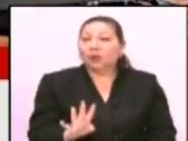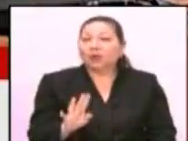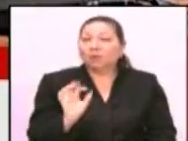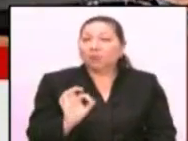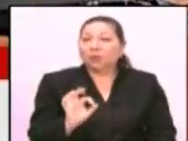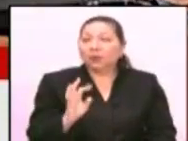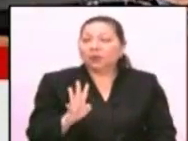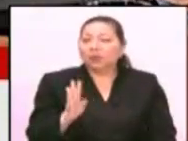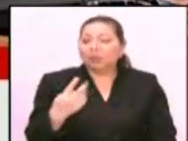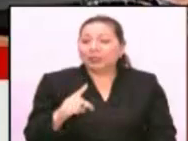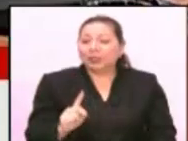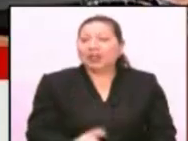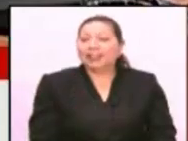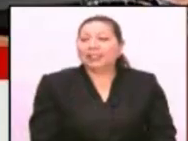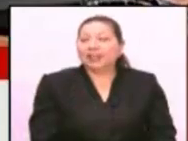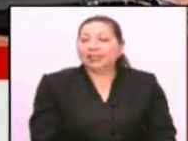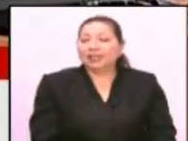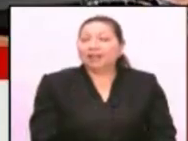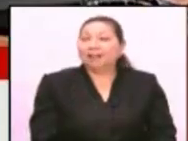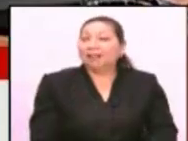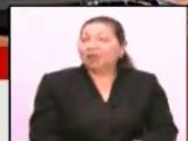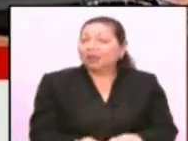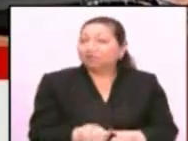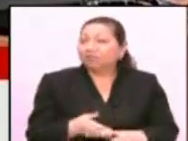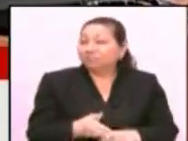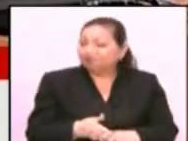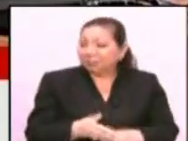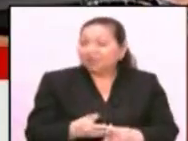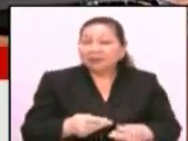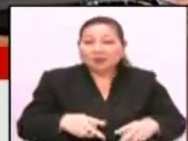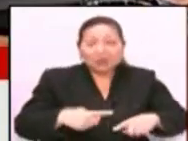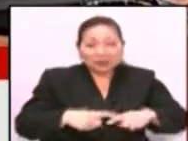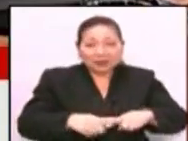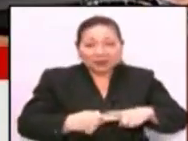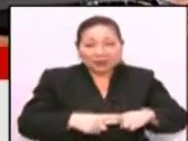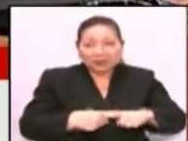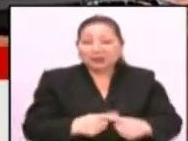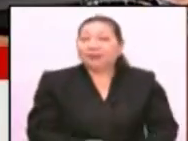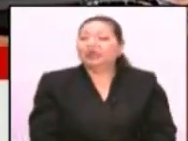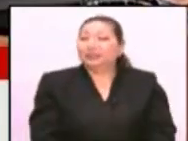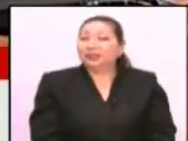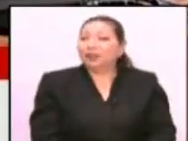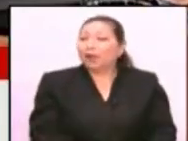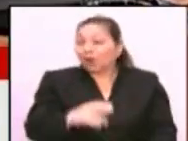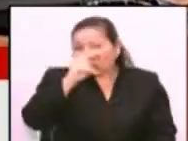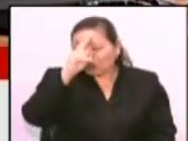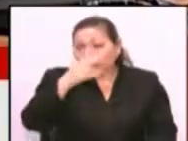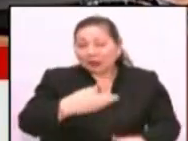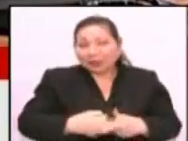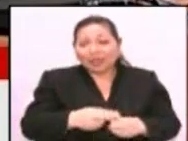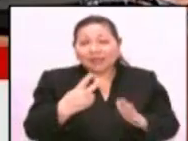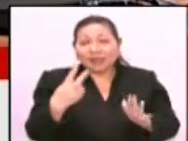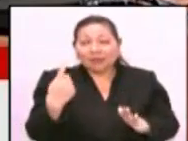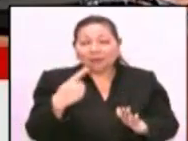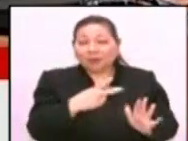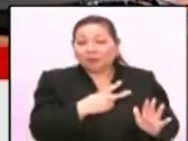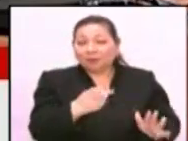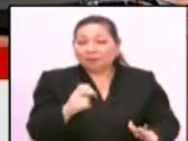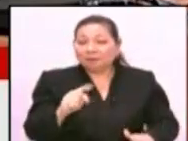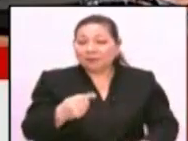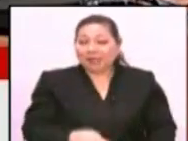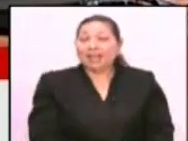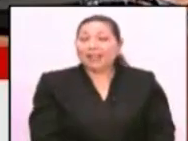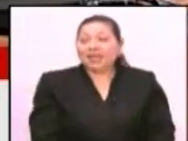4,4 millones. Es un taller de carpintería y un taller de tejido. Reitero, Cusco produce